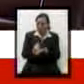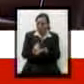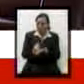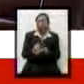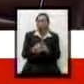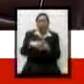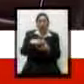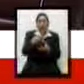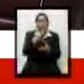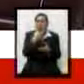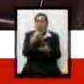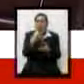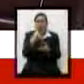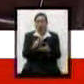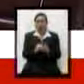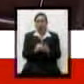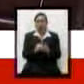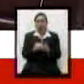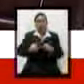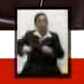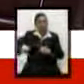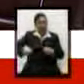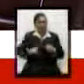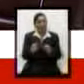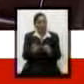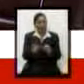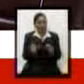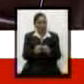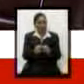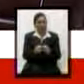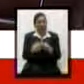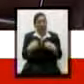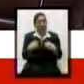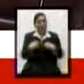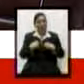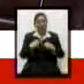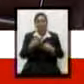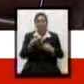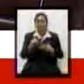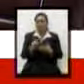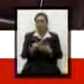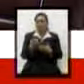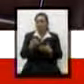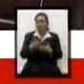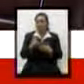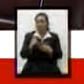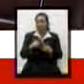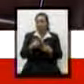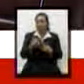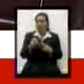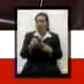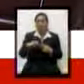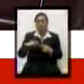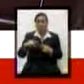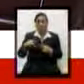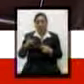las conservas, la carpintería y madera, textil y confecciones de alpaca están siendo promovidas en los CETICOS. En